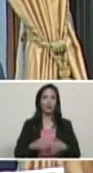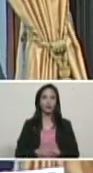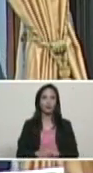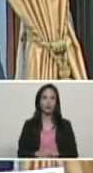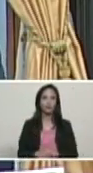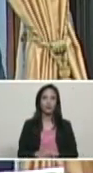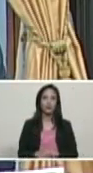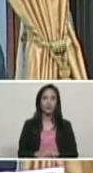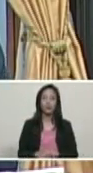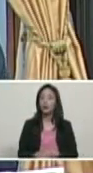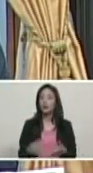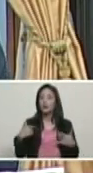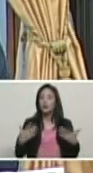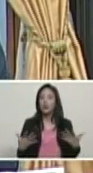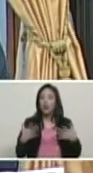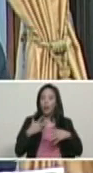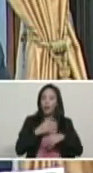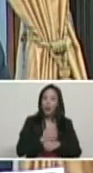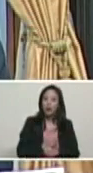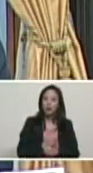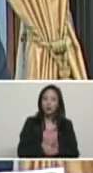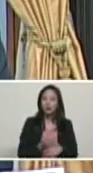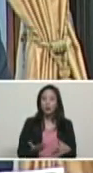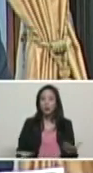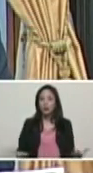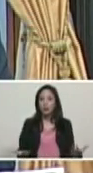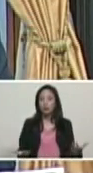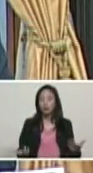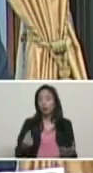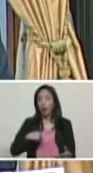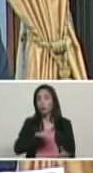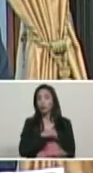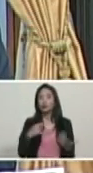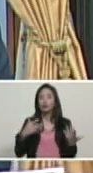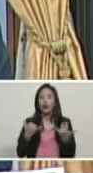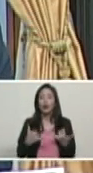Llega diciembre con esperanza. Nosotros, los cristianos,